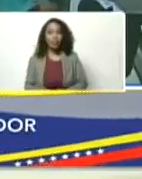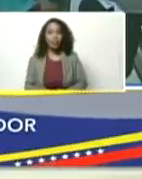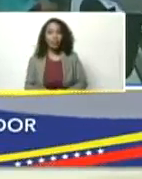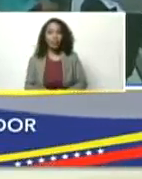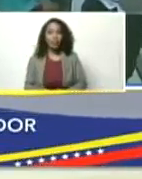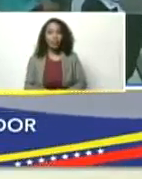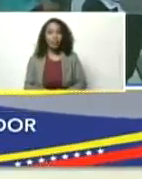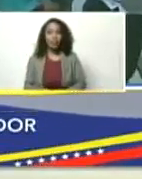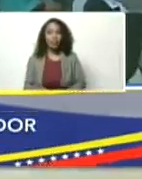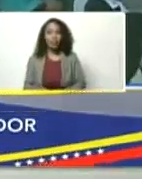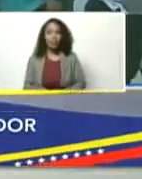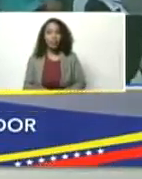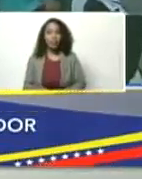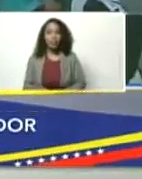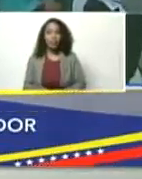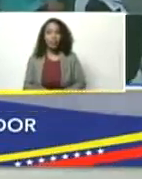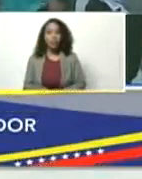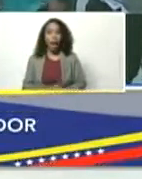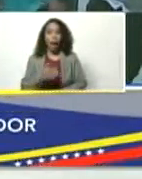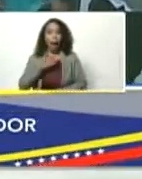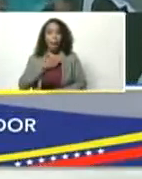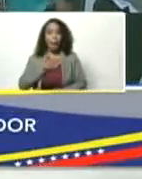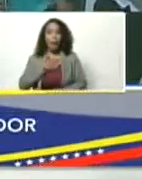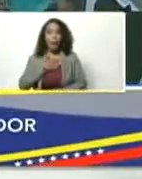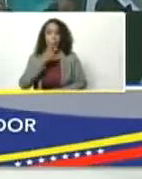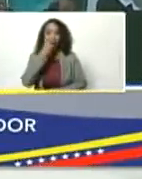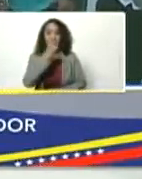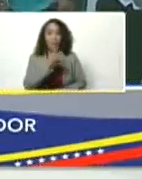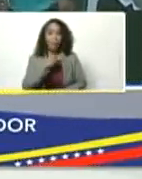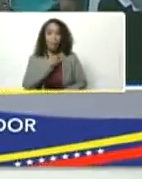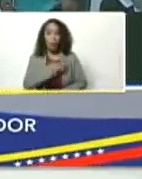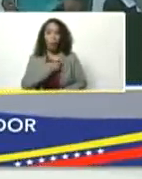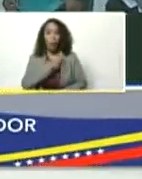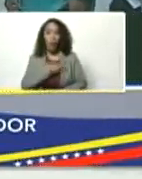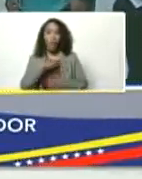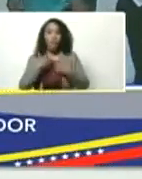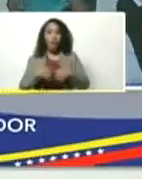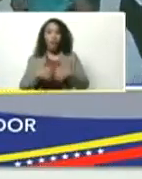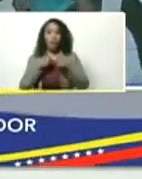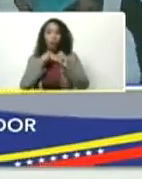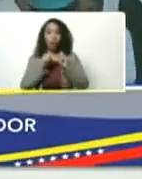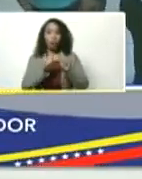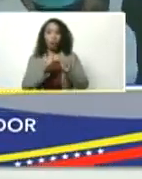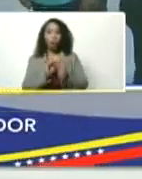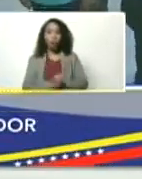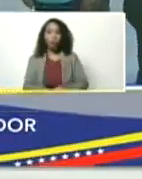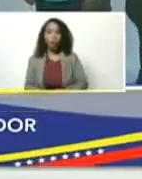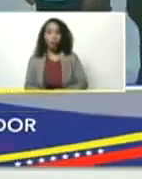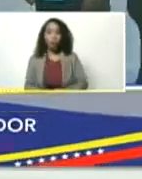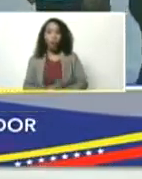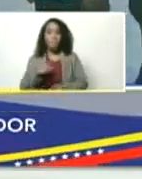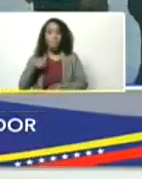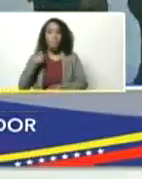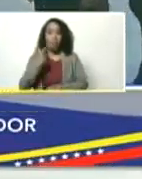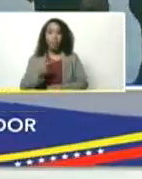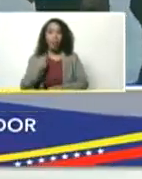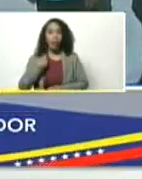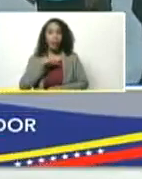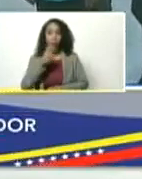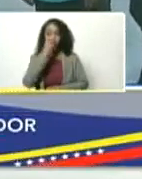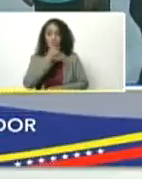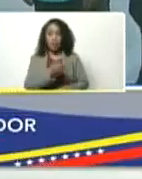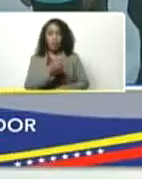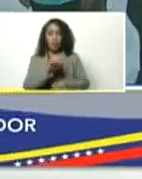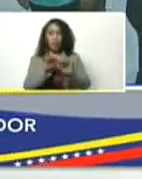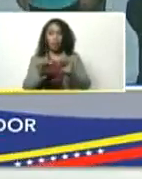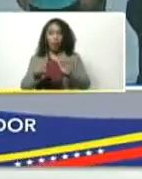300. Aquí me visitan a mí y hay regalos protocolares y corporativos permanentemente. Mañana tengo la visita del